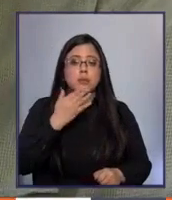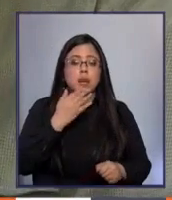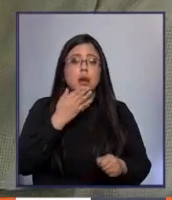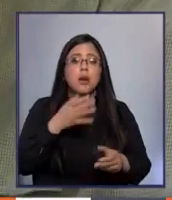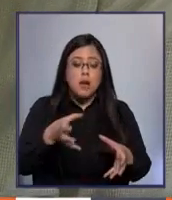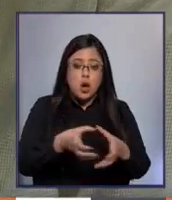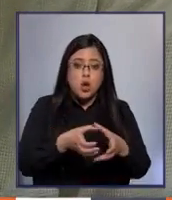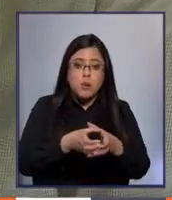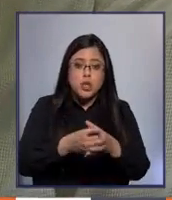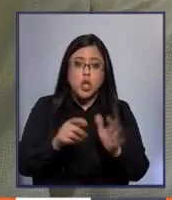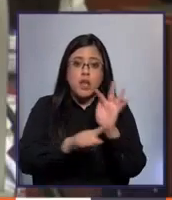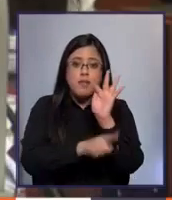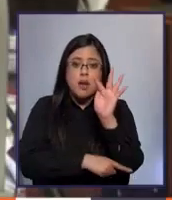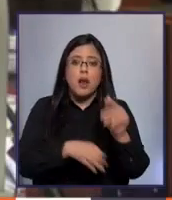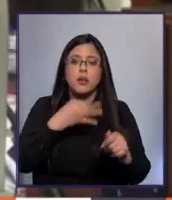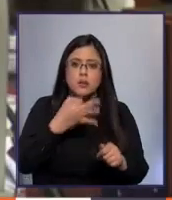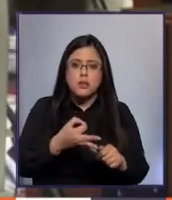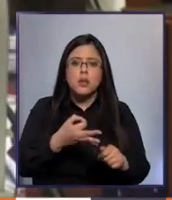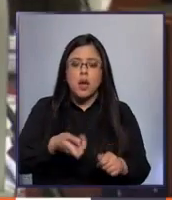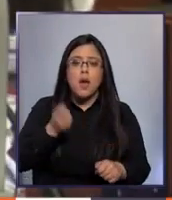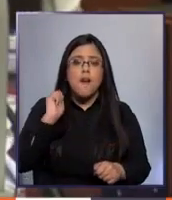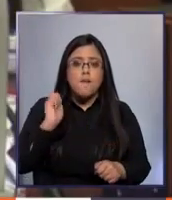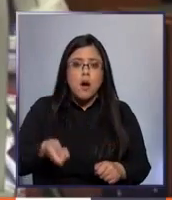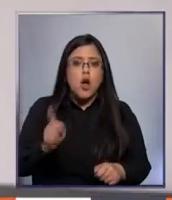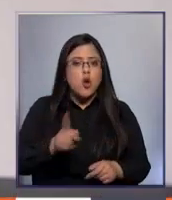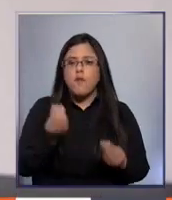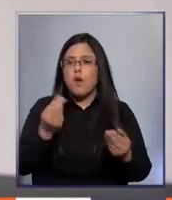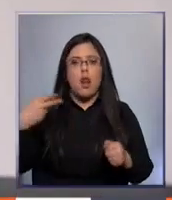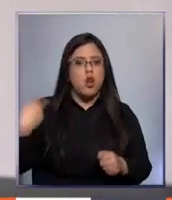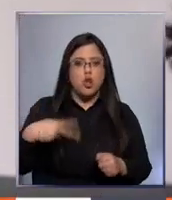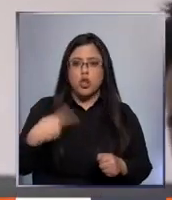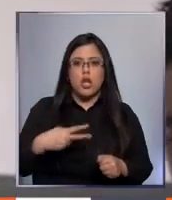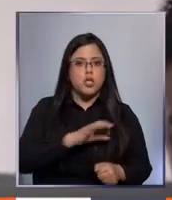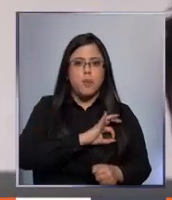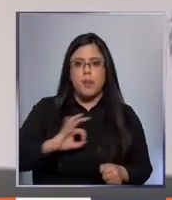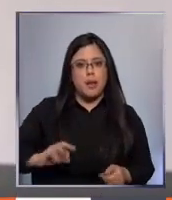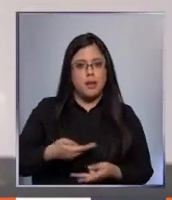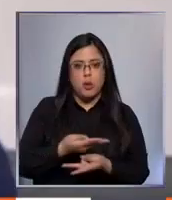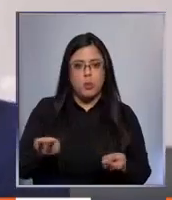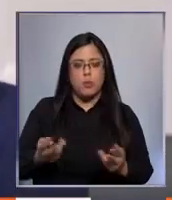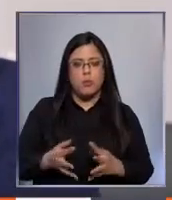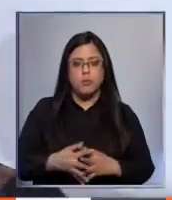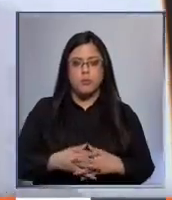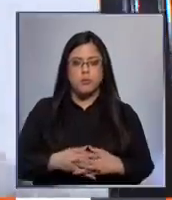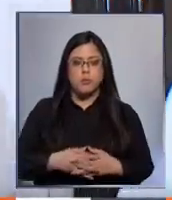dijo que la formalización de Arias no es una buena noticia para el Ministerio Público.